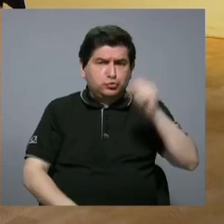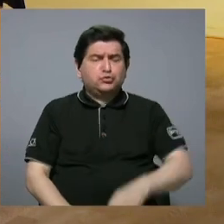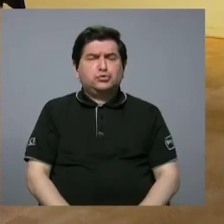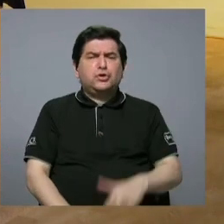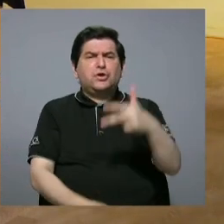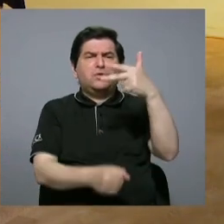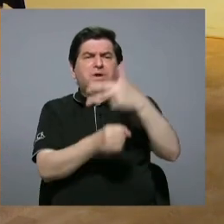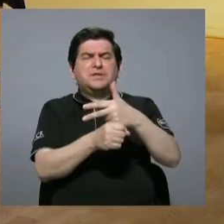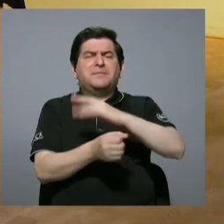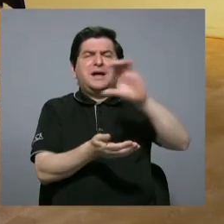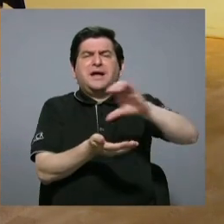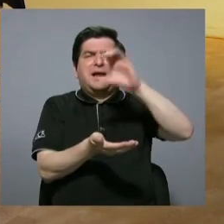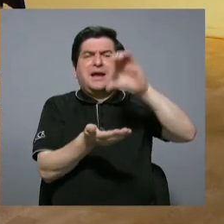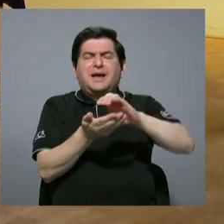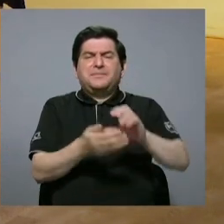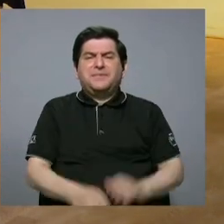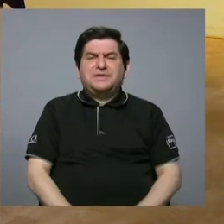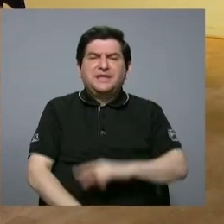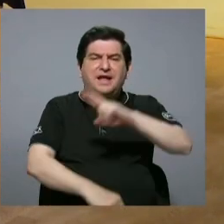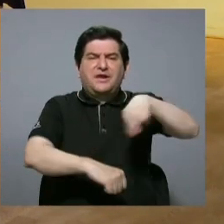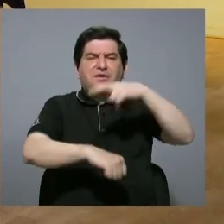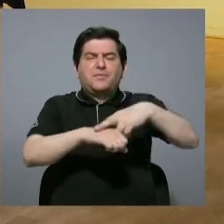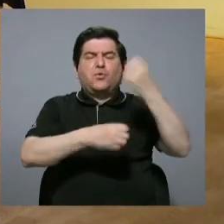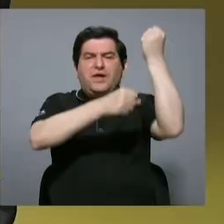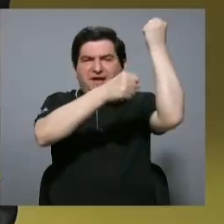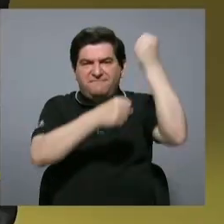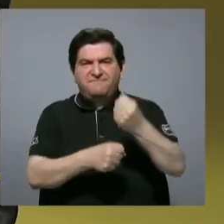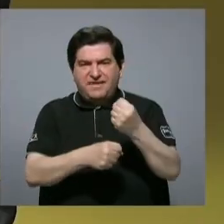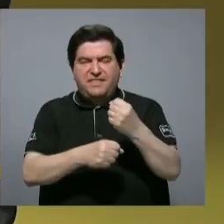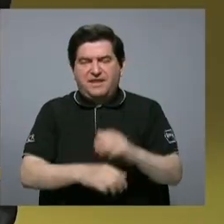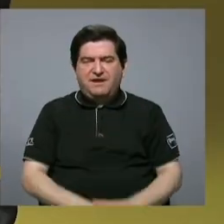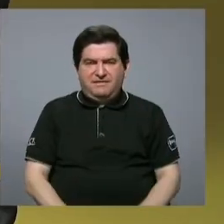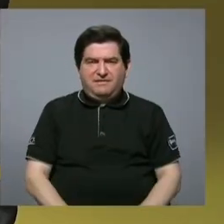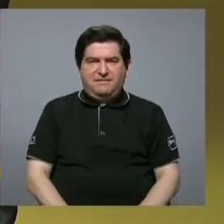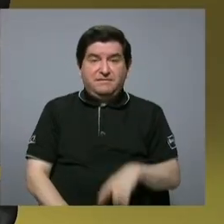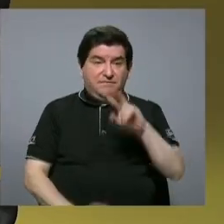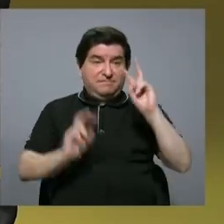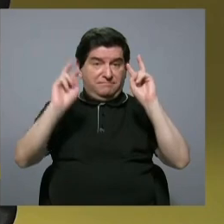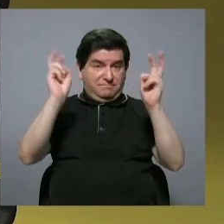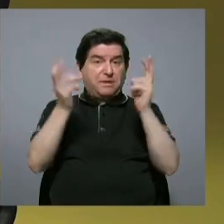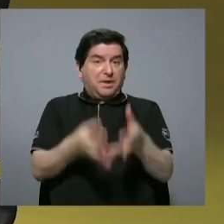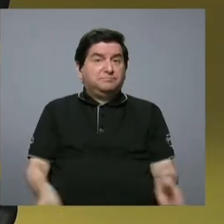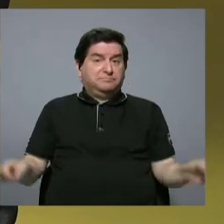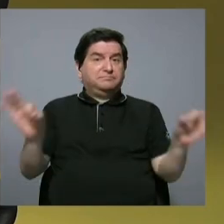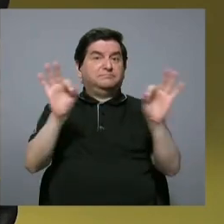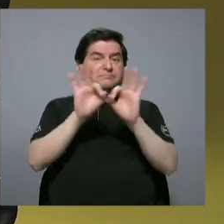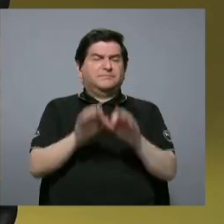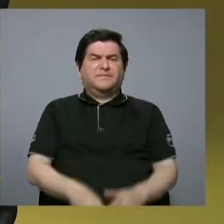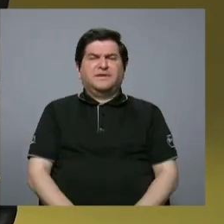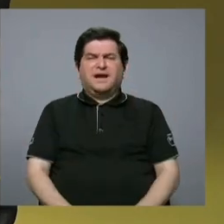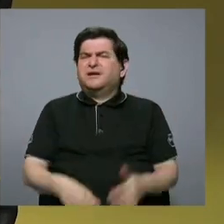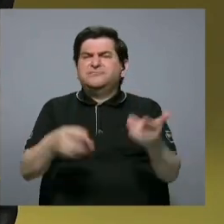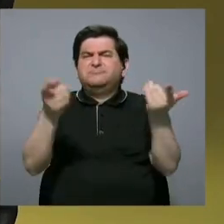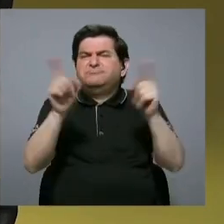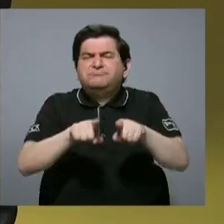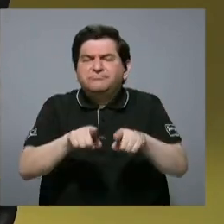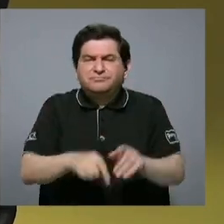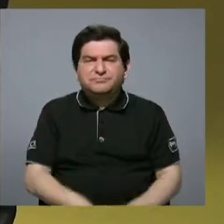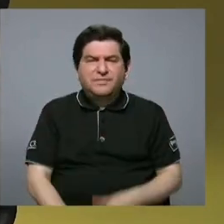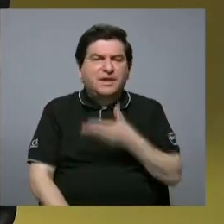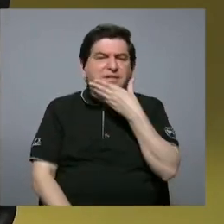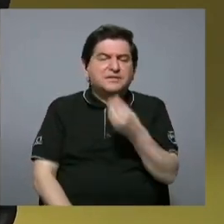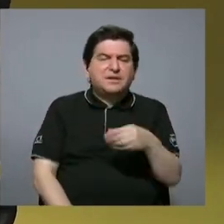la capital de la República Federal. Así es. Ese es un tema importante. Ahora, ¿qué pasa? Que en diciembre